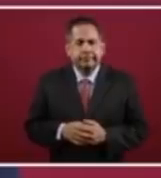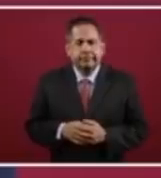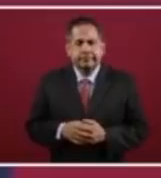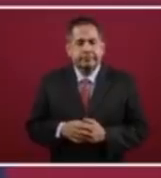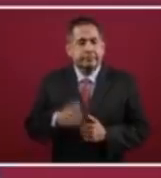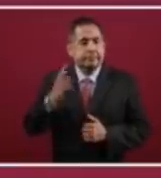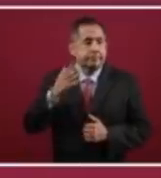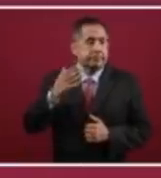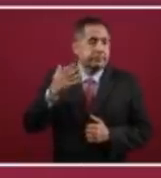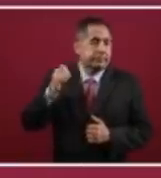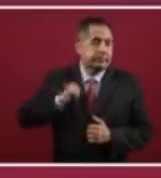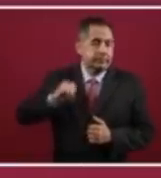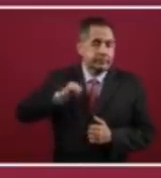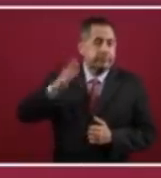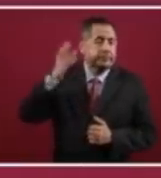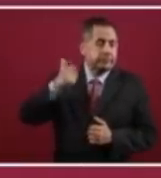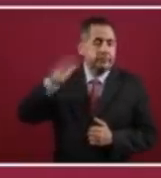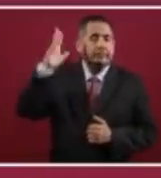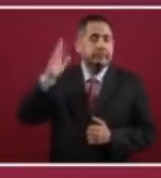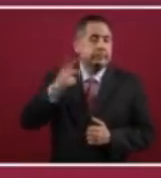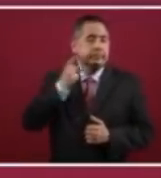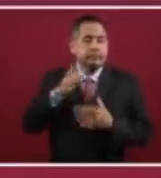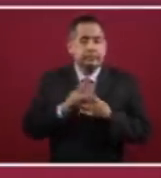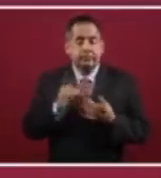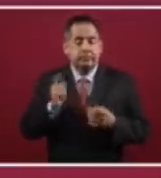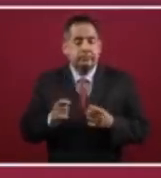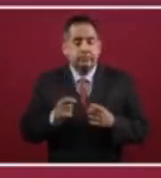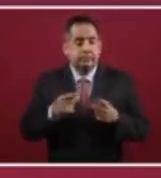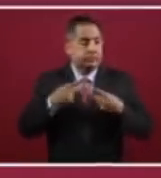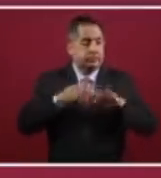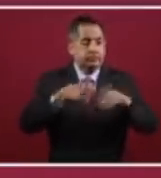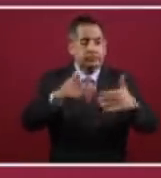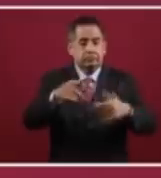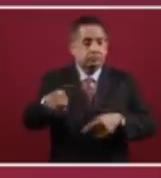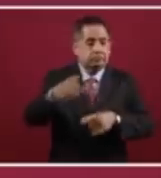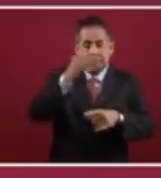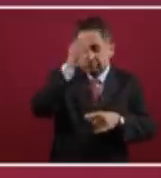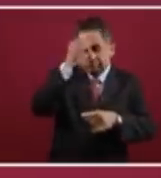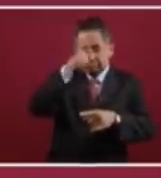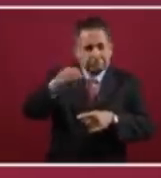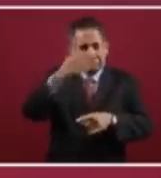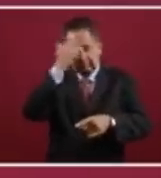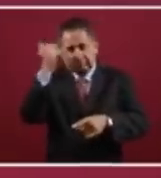en la vieja política se pensaba de que el pueblo era tonto,